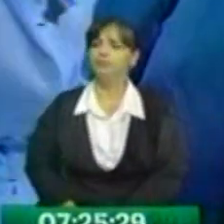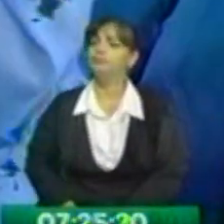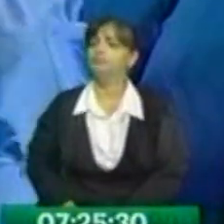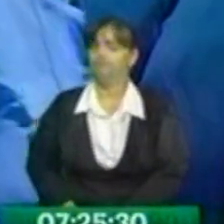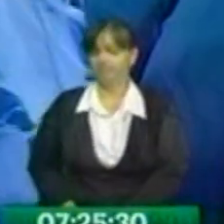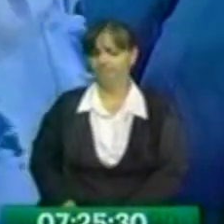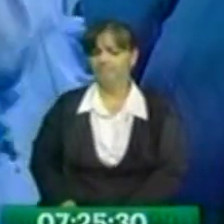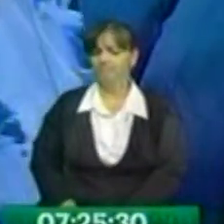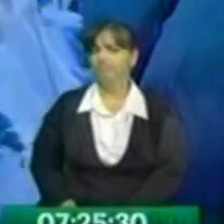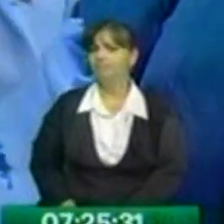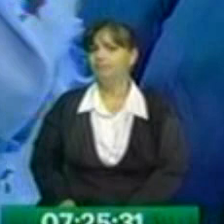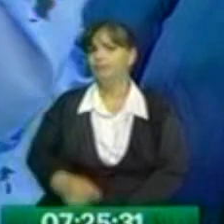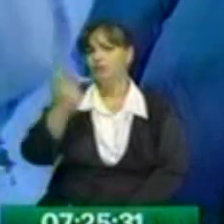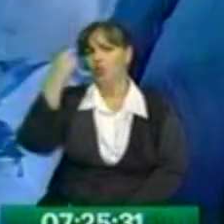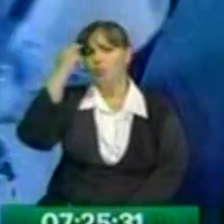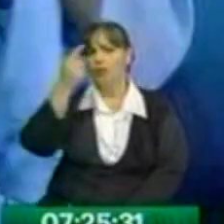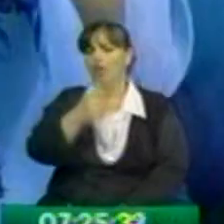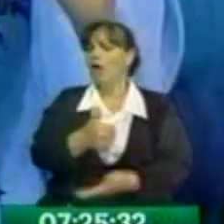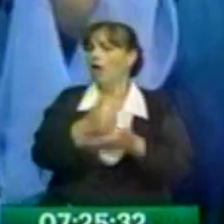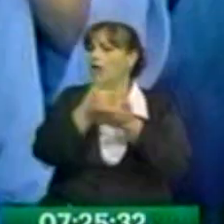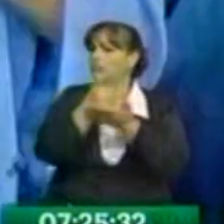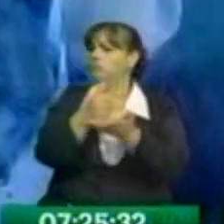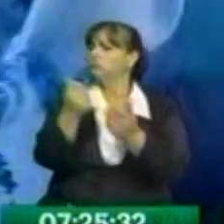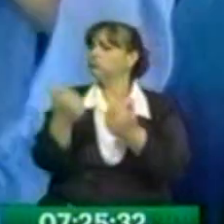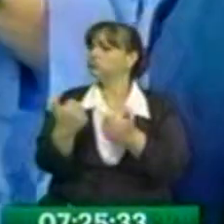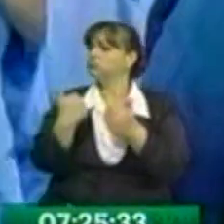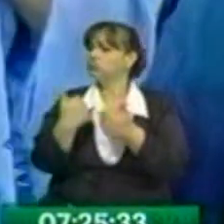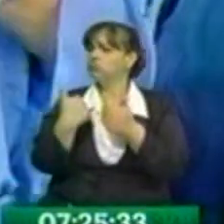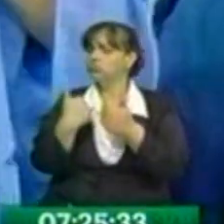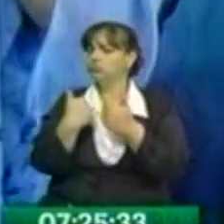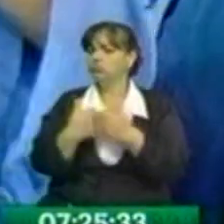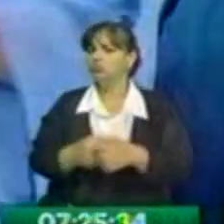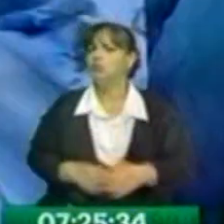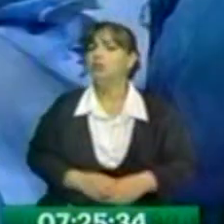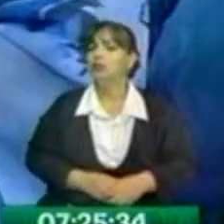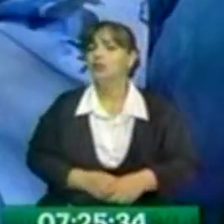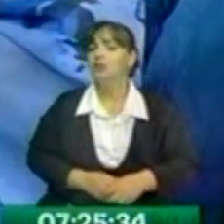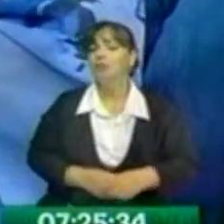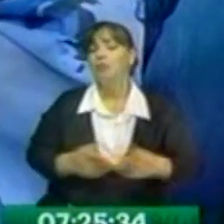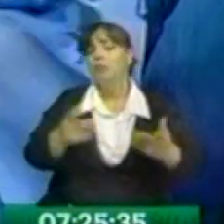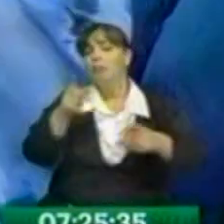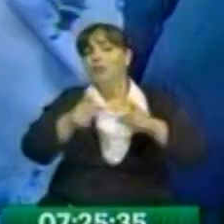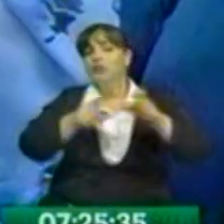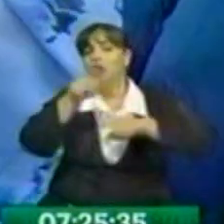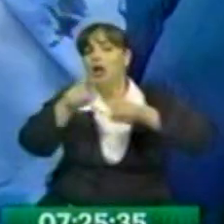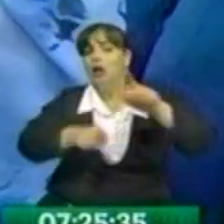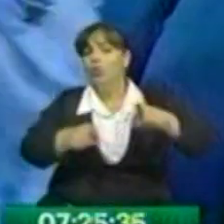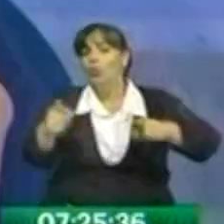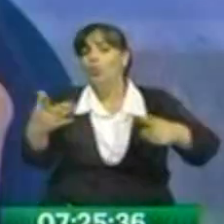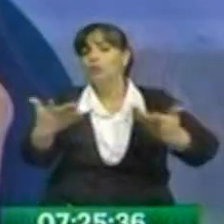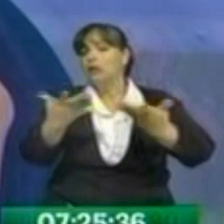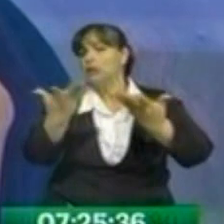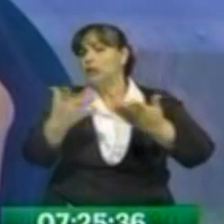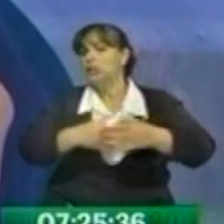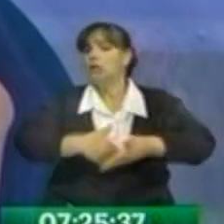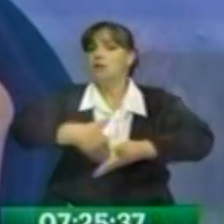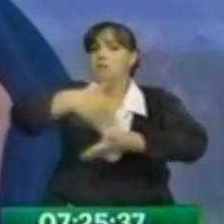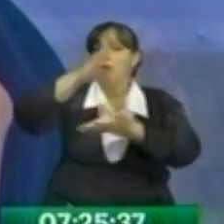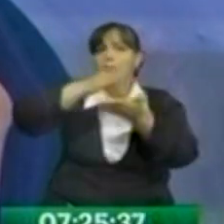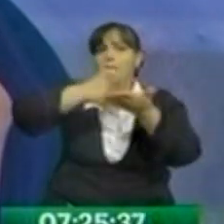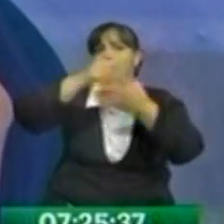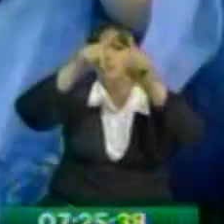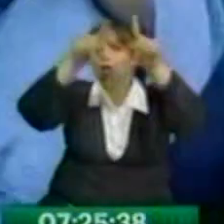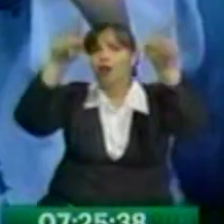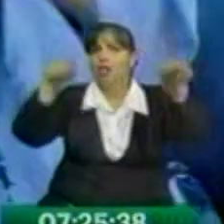buenas noticias de manera sucinta e invitar a quienes hacen arte y cultura para que ellos puedan acceder a esos beneficios,